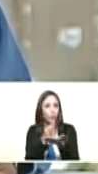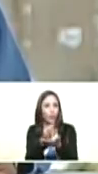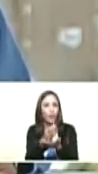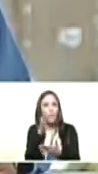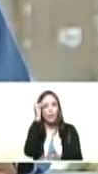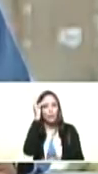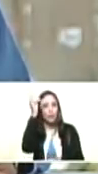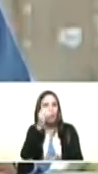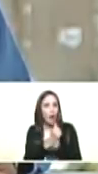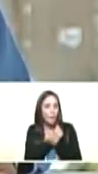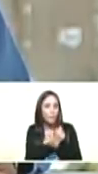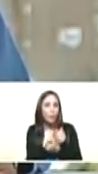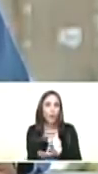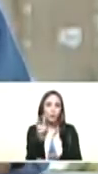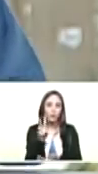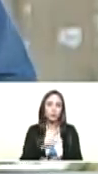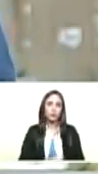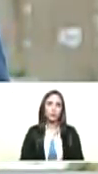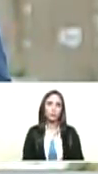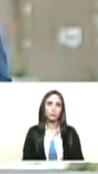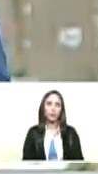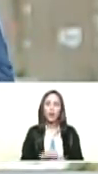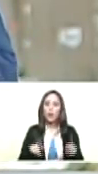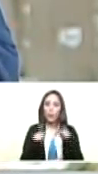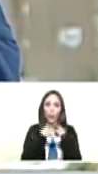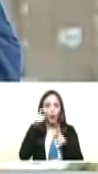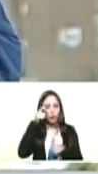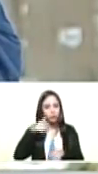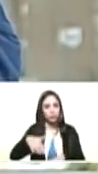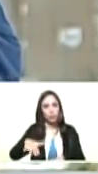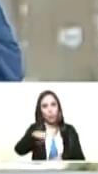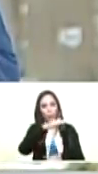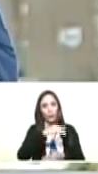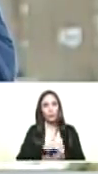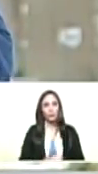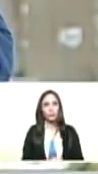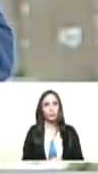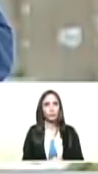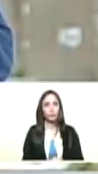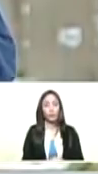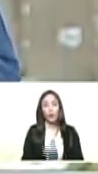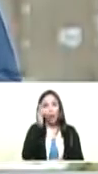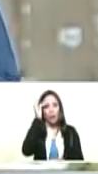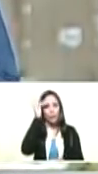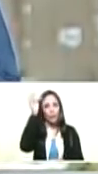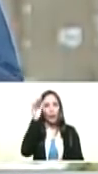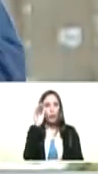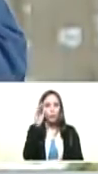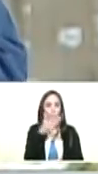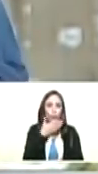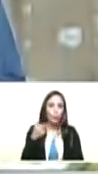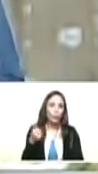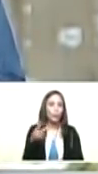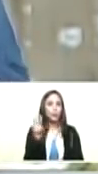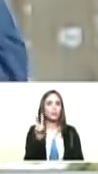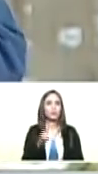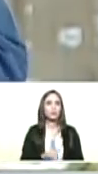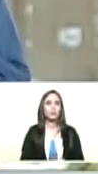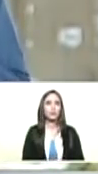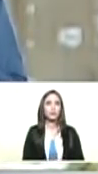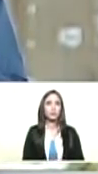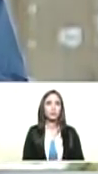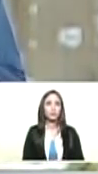Venezuela, hay que tener fe en nuestro pueblo, hay que tener fe en el futuro de nuestra patria. Venezuela